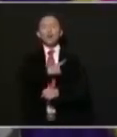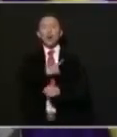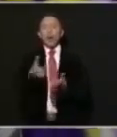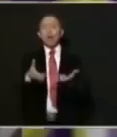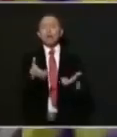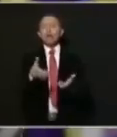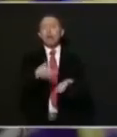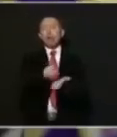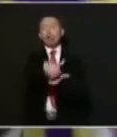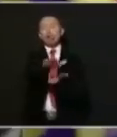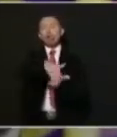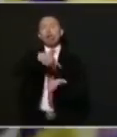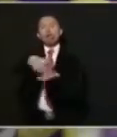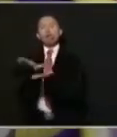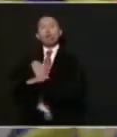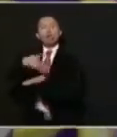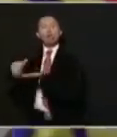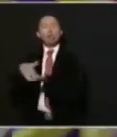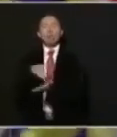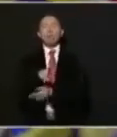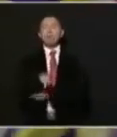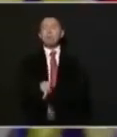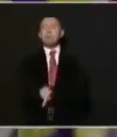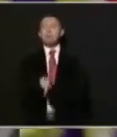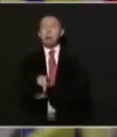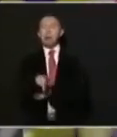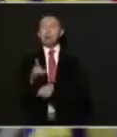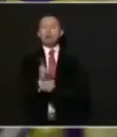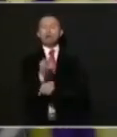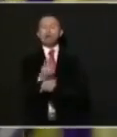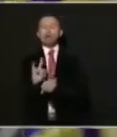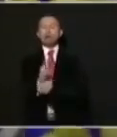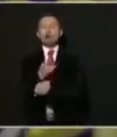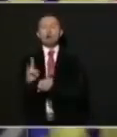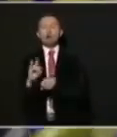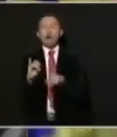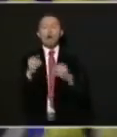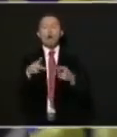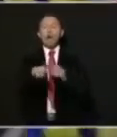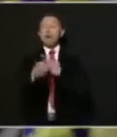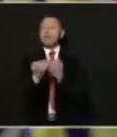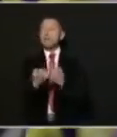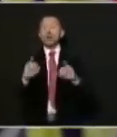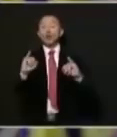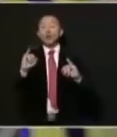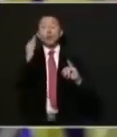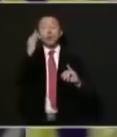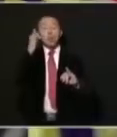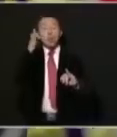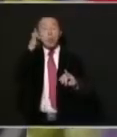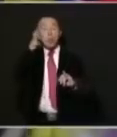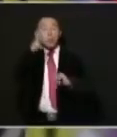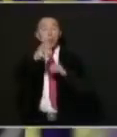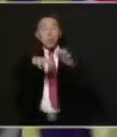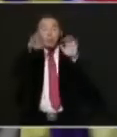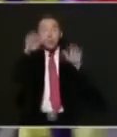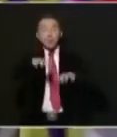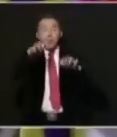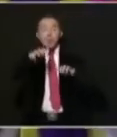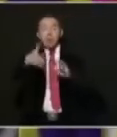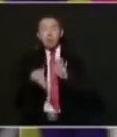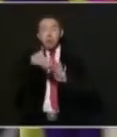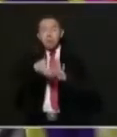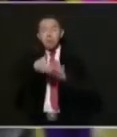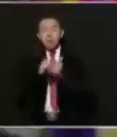y así las inauguraban. Y al poco tiempo, con la lluvia, volvían a hacer esos caminos de